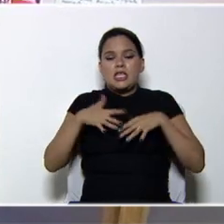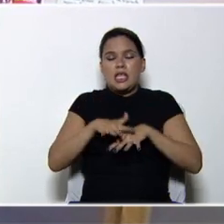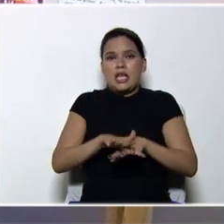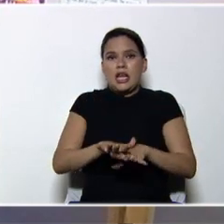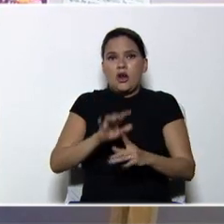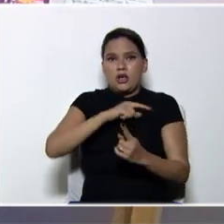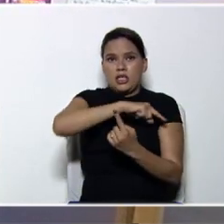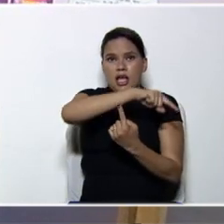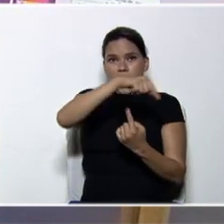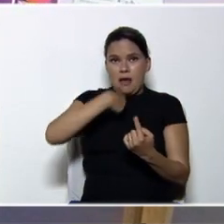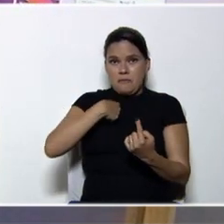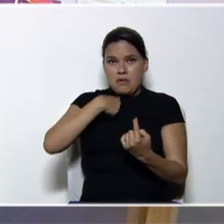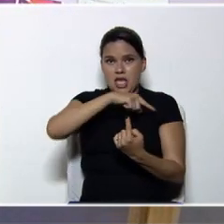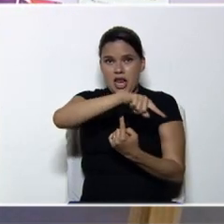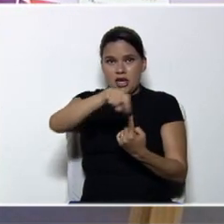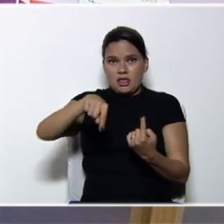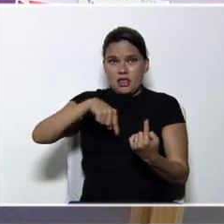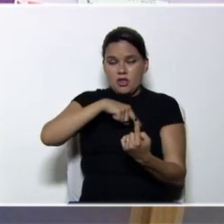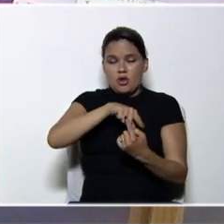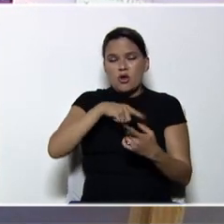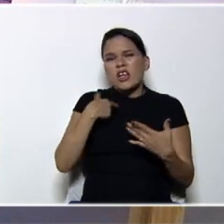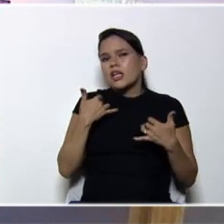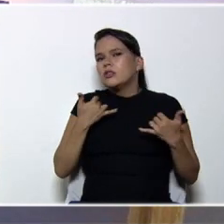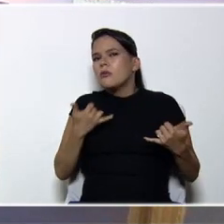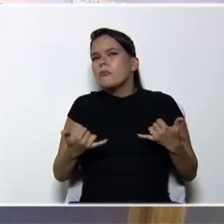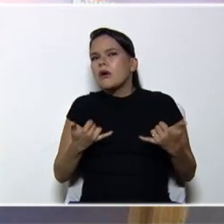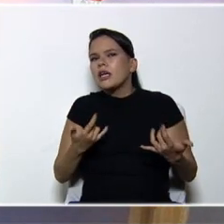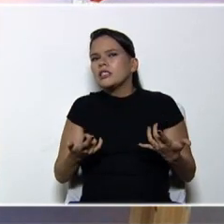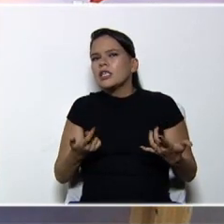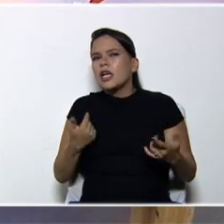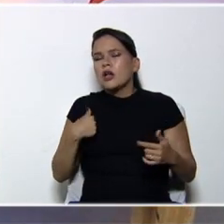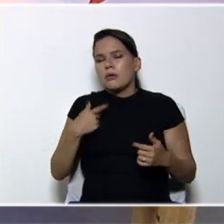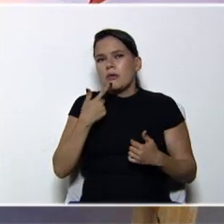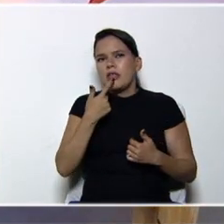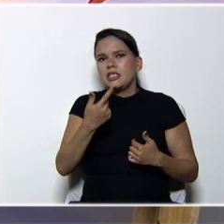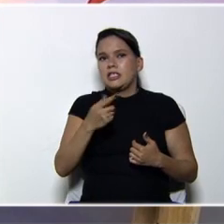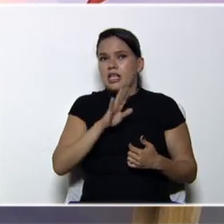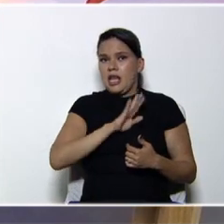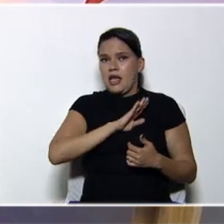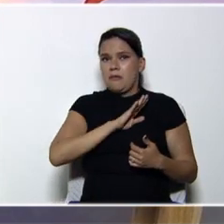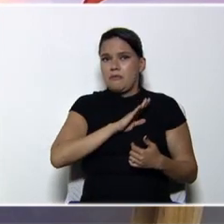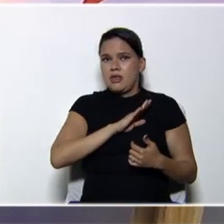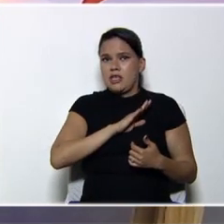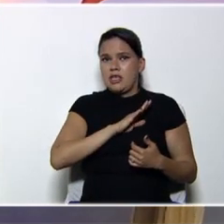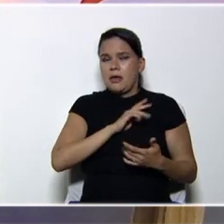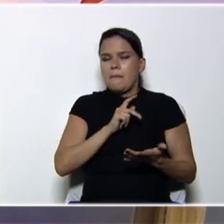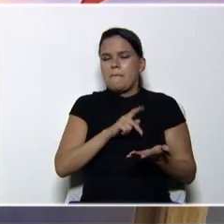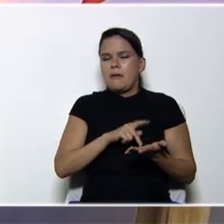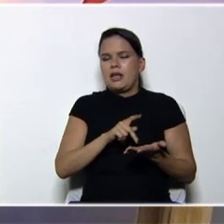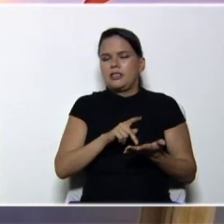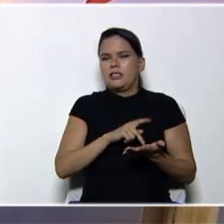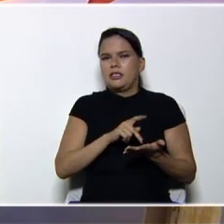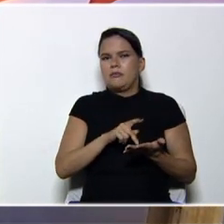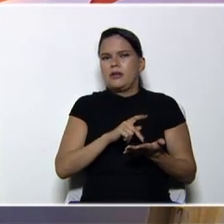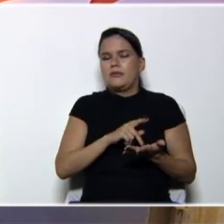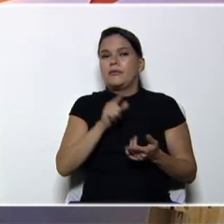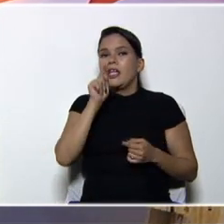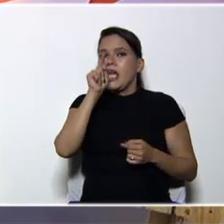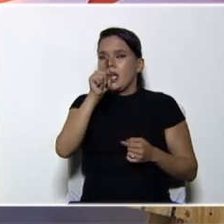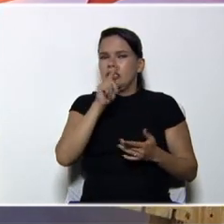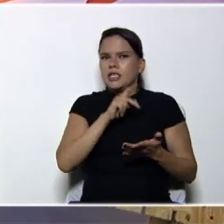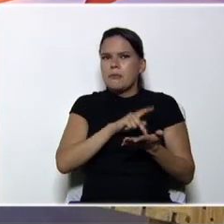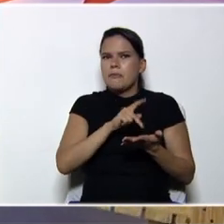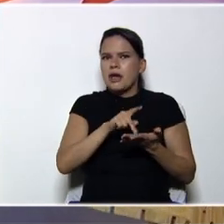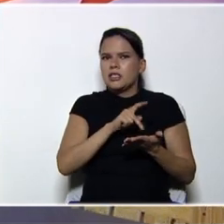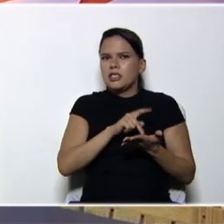mi contexto, y de lo que eso suceda es lo que me va a permitir en mí entonces participar. Entonces en esa